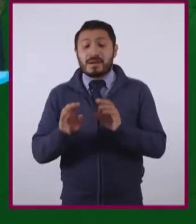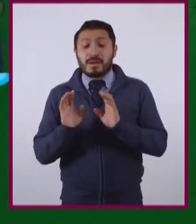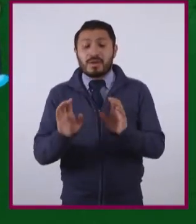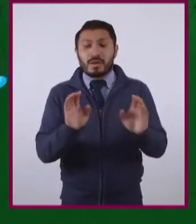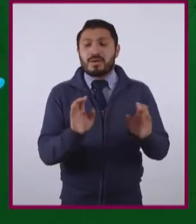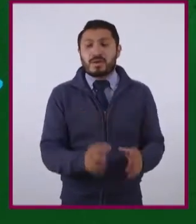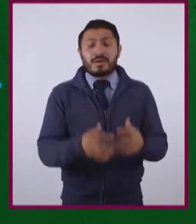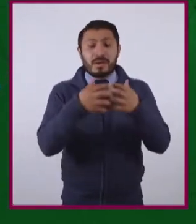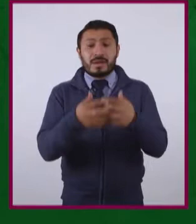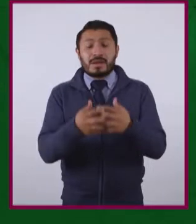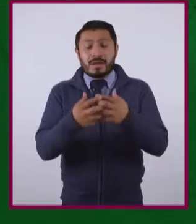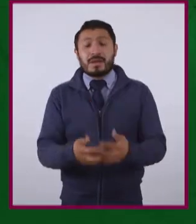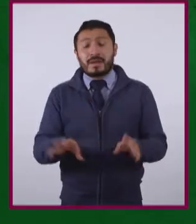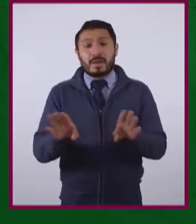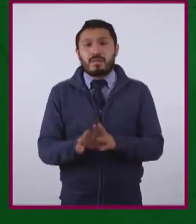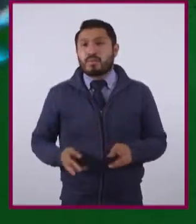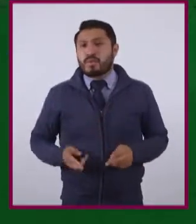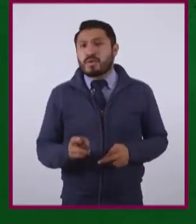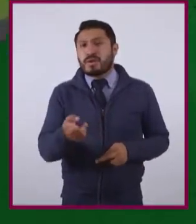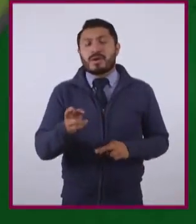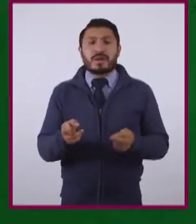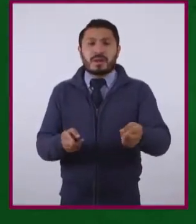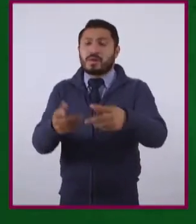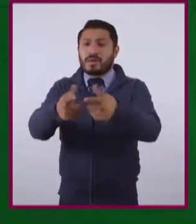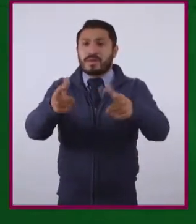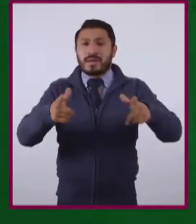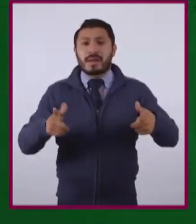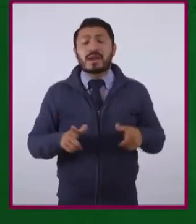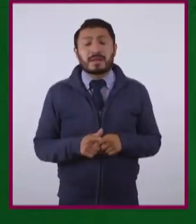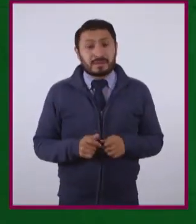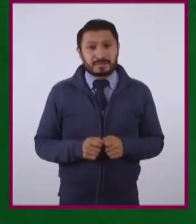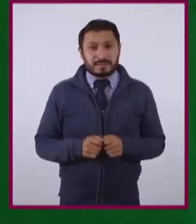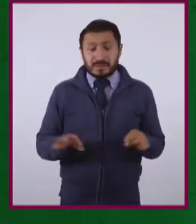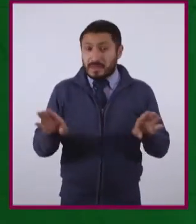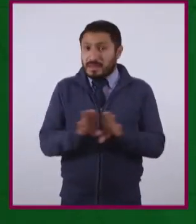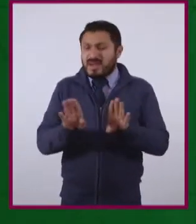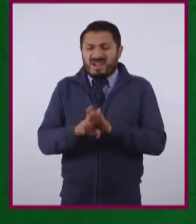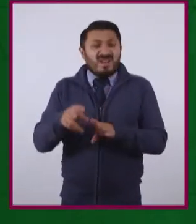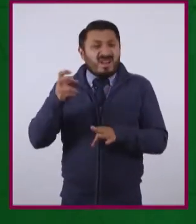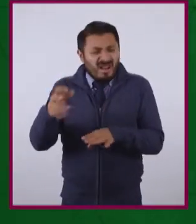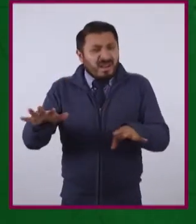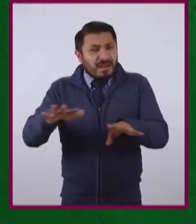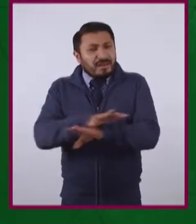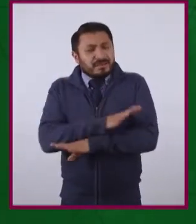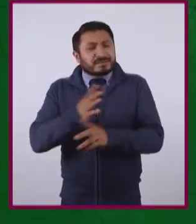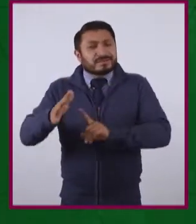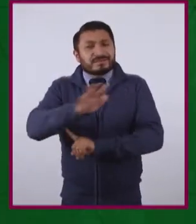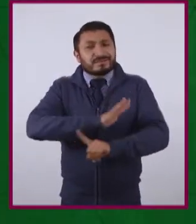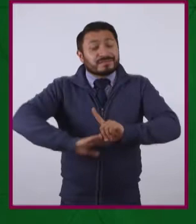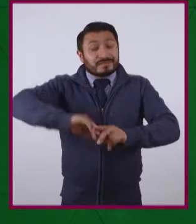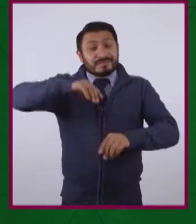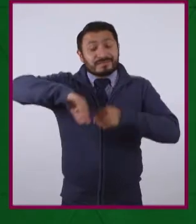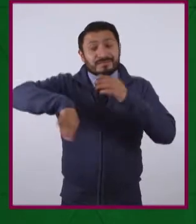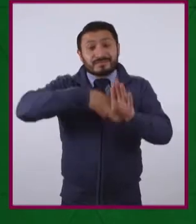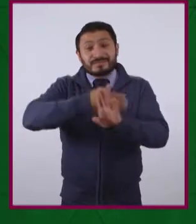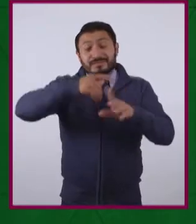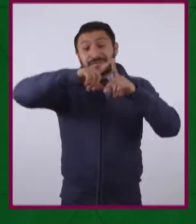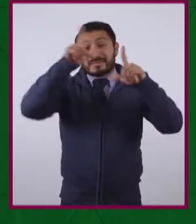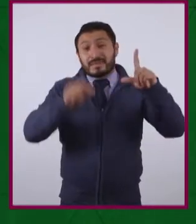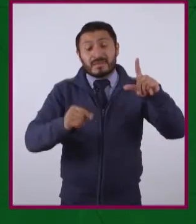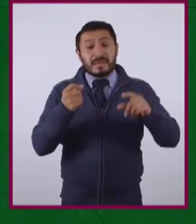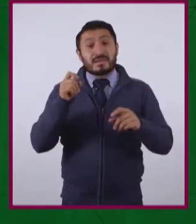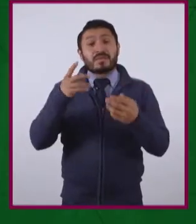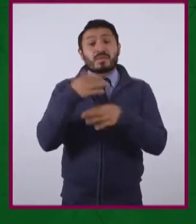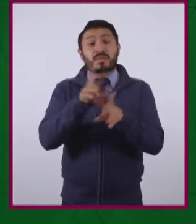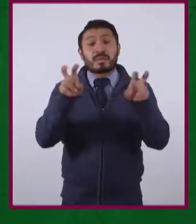ecosistemas acuáticos como ríos y lagos. ¿Cómo va a afectar directamente el cambio climático a México en cuestión